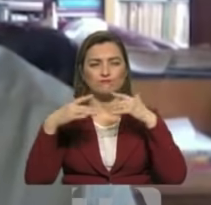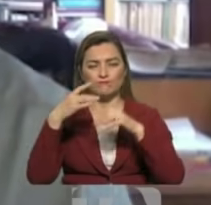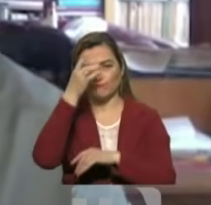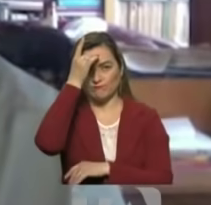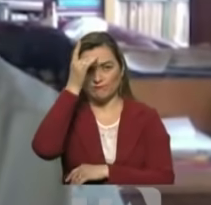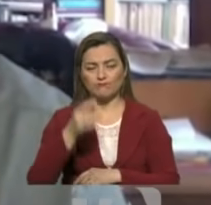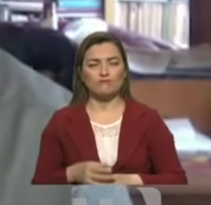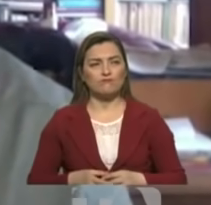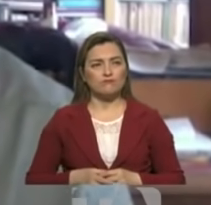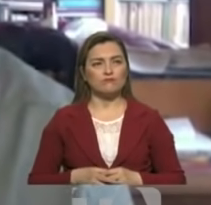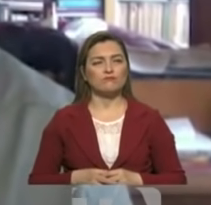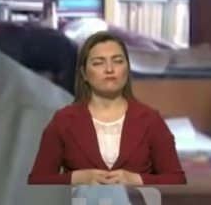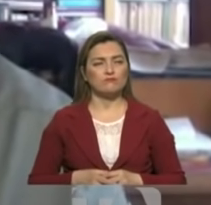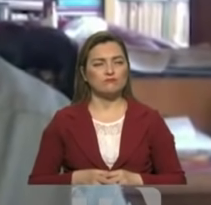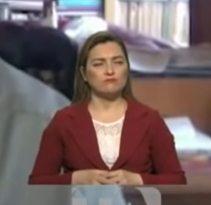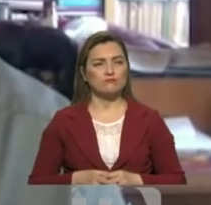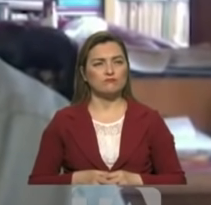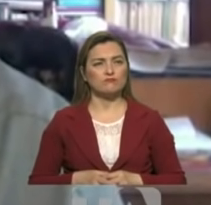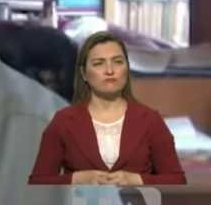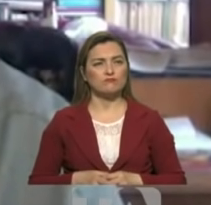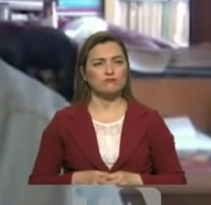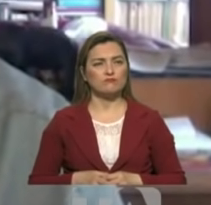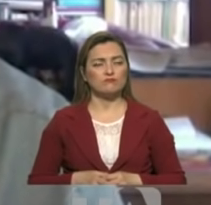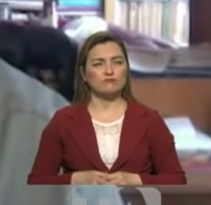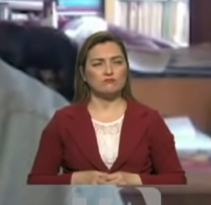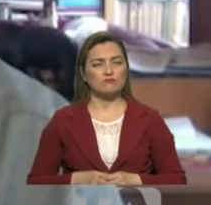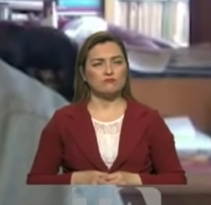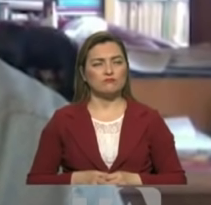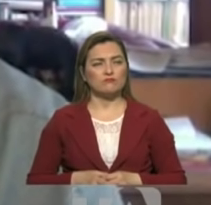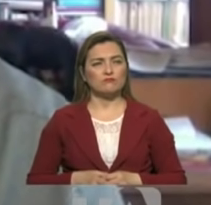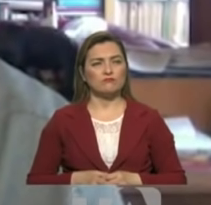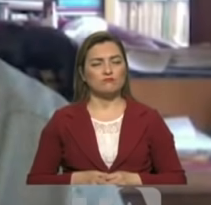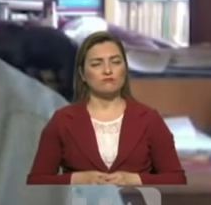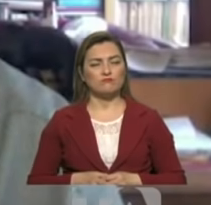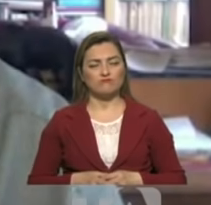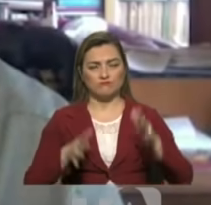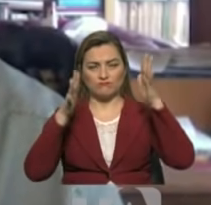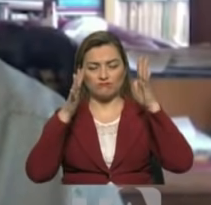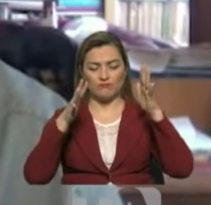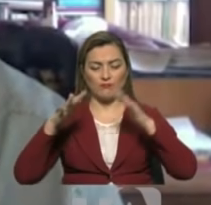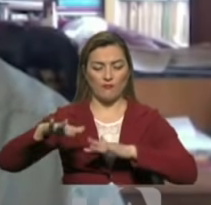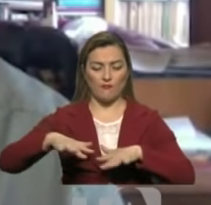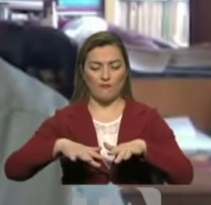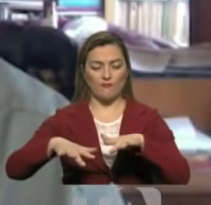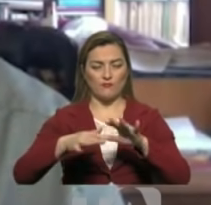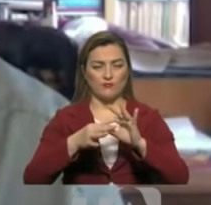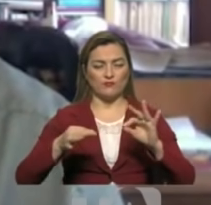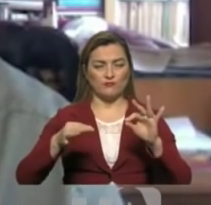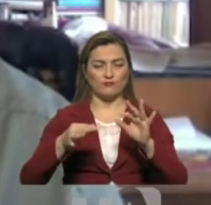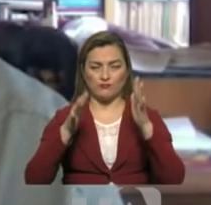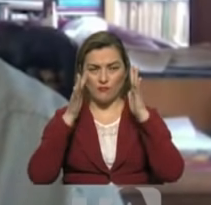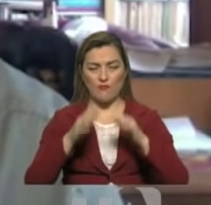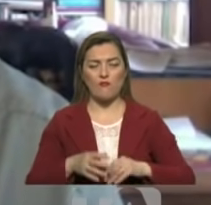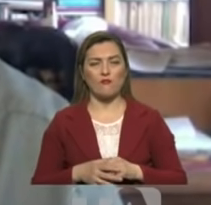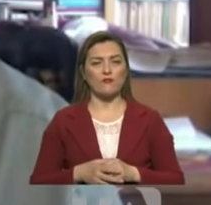esto otro que le decía que está enmarcado dentro de esa misma línea de atención a las quebradas y a las cuencas hidrográficas de